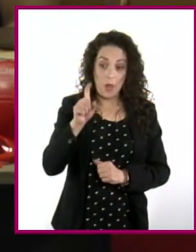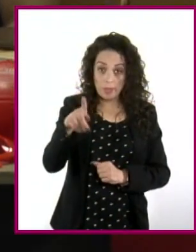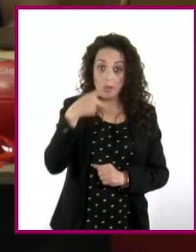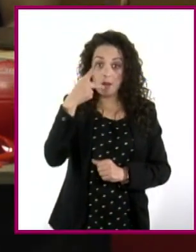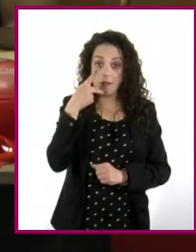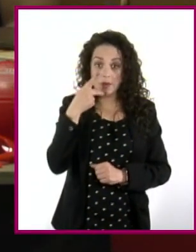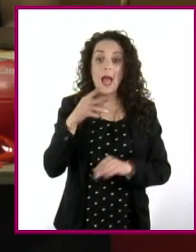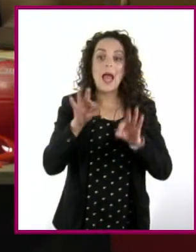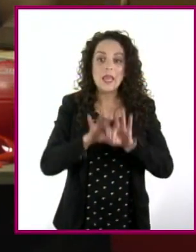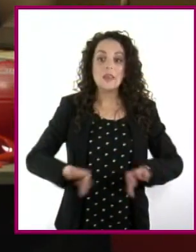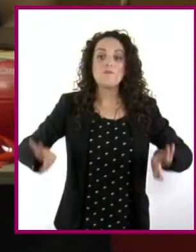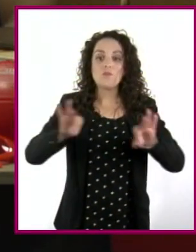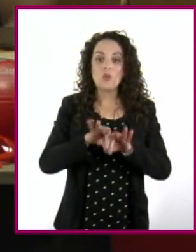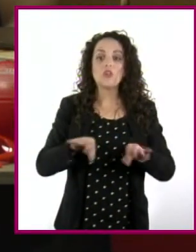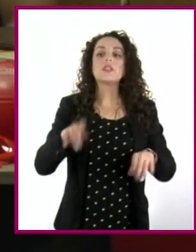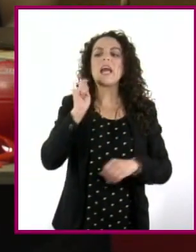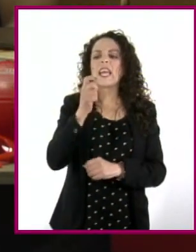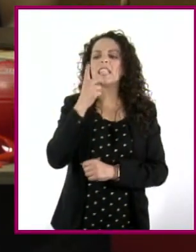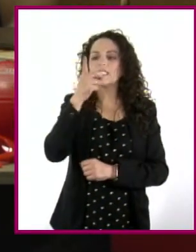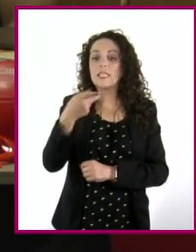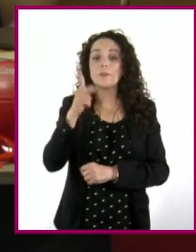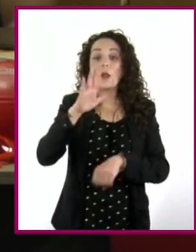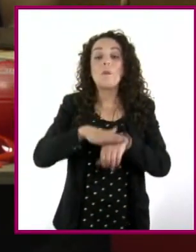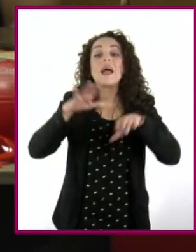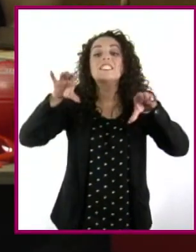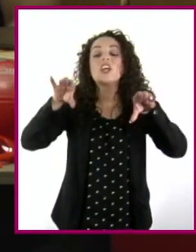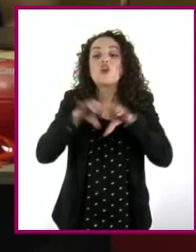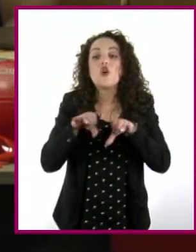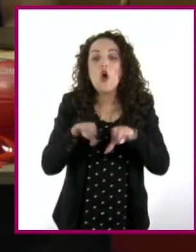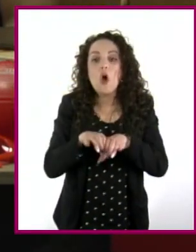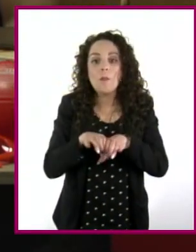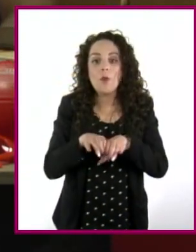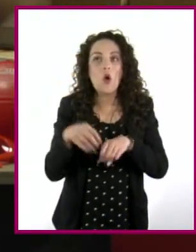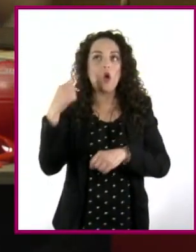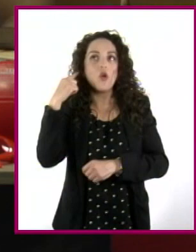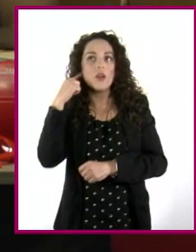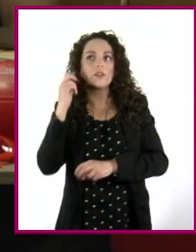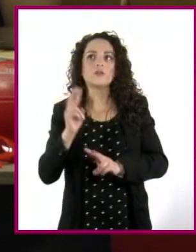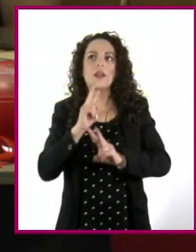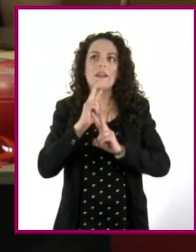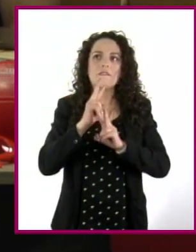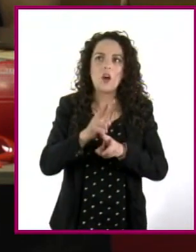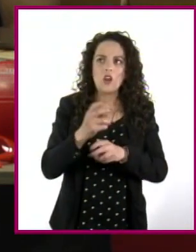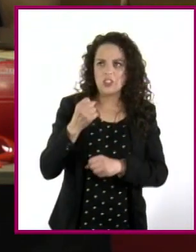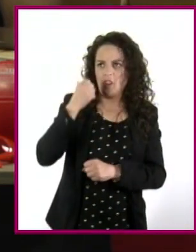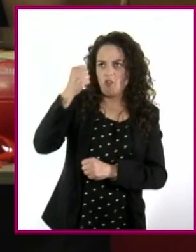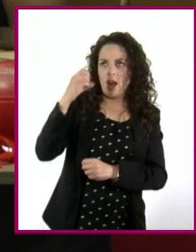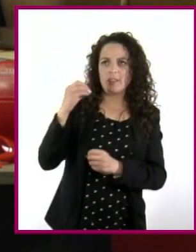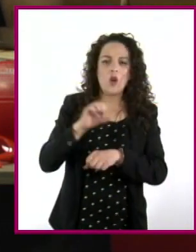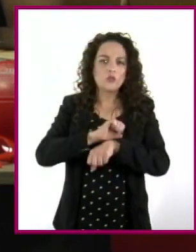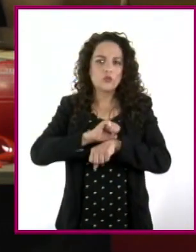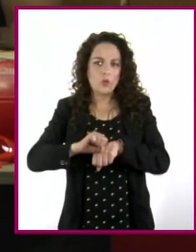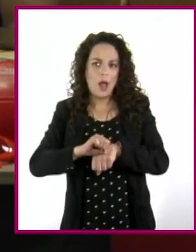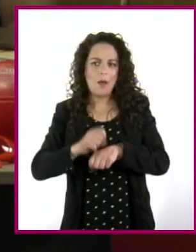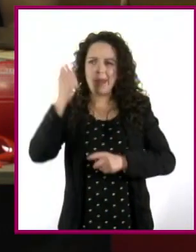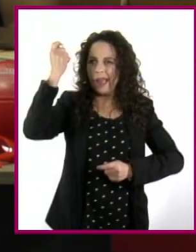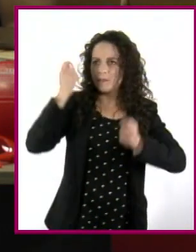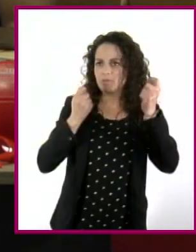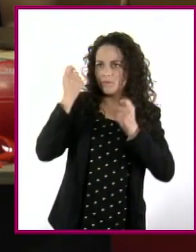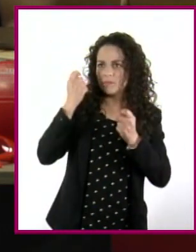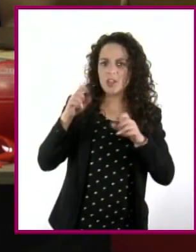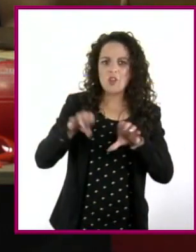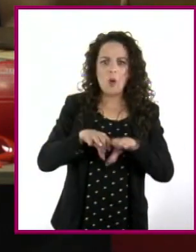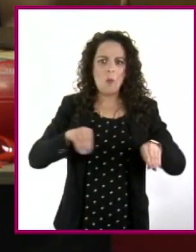pero más cómo lo decimos. La entonación, las pausas, los matices y el lenguaje corporal. Gestos,